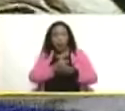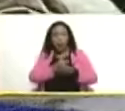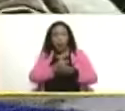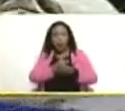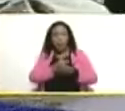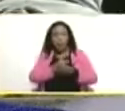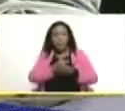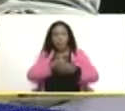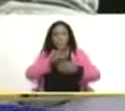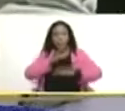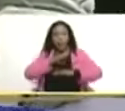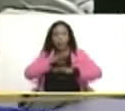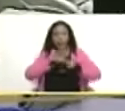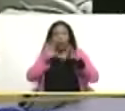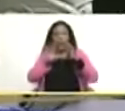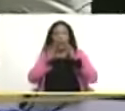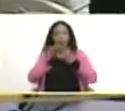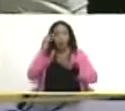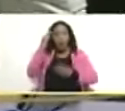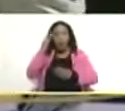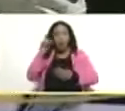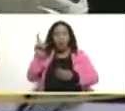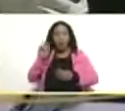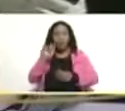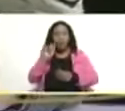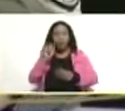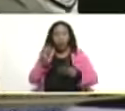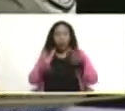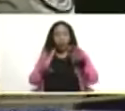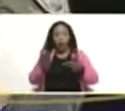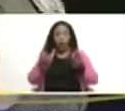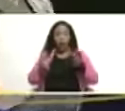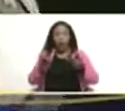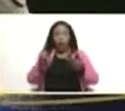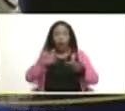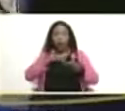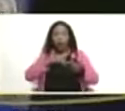familia militar. Un punto de equilibrio que vayamos subiendo